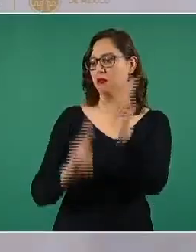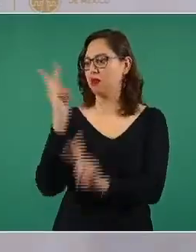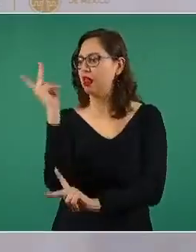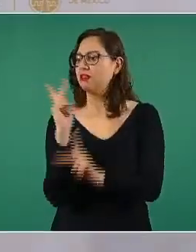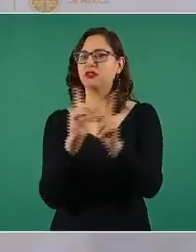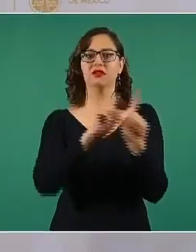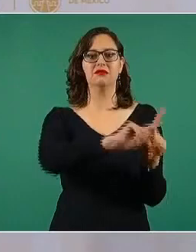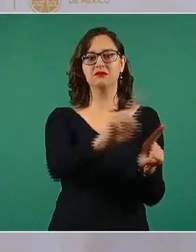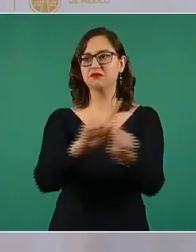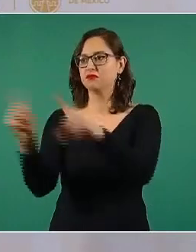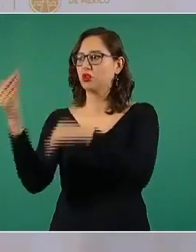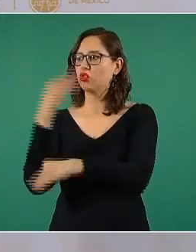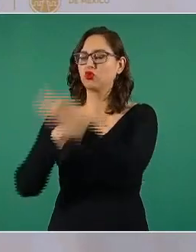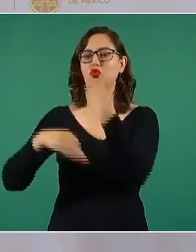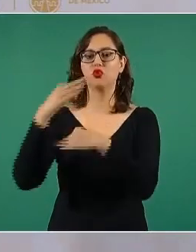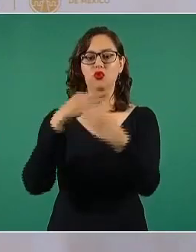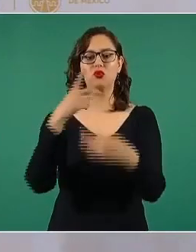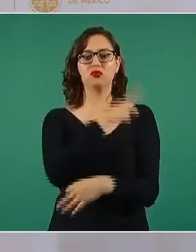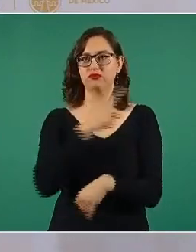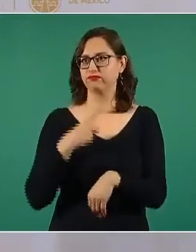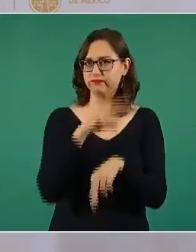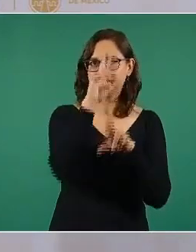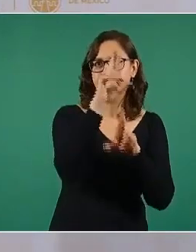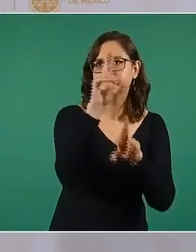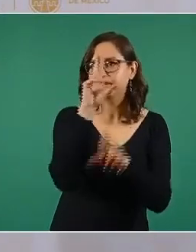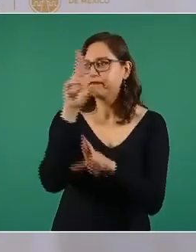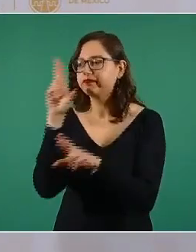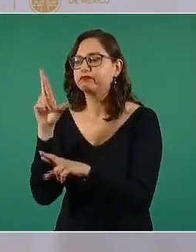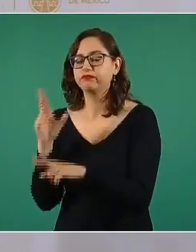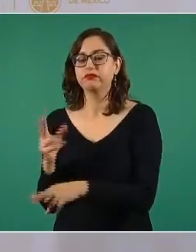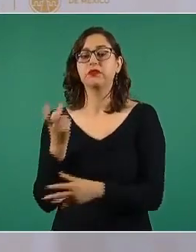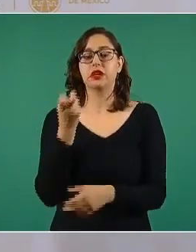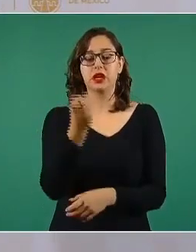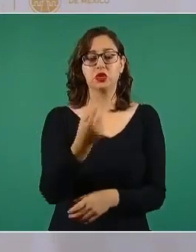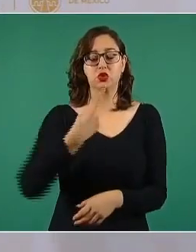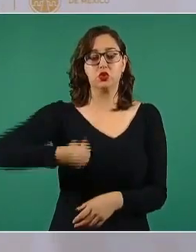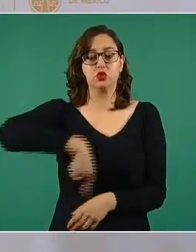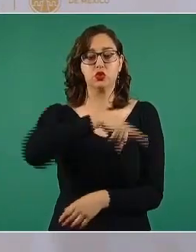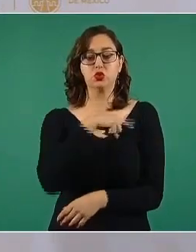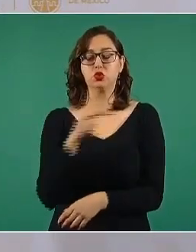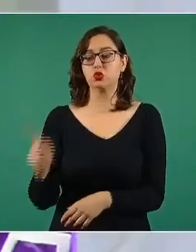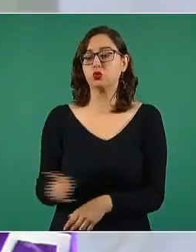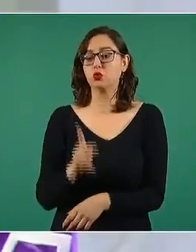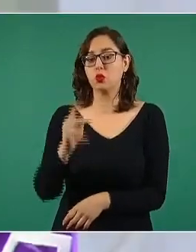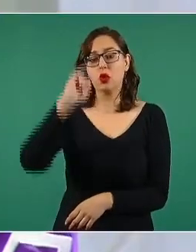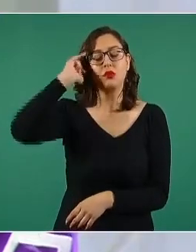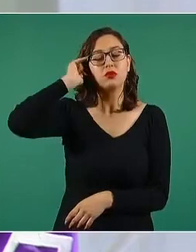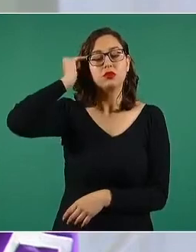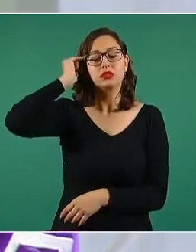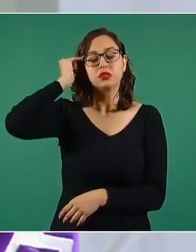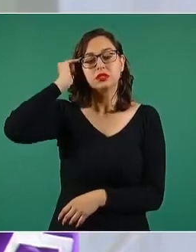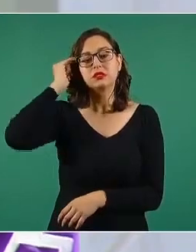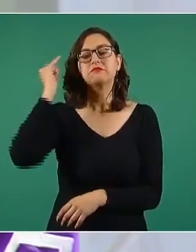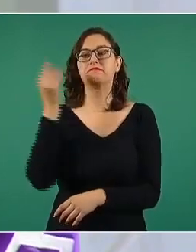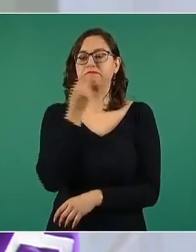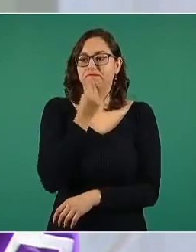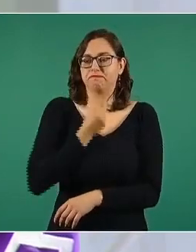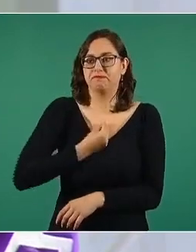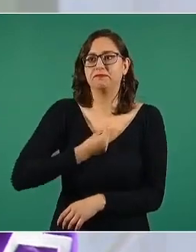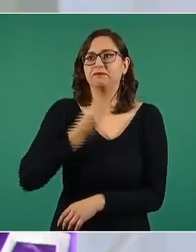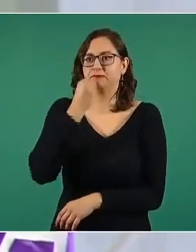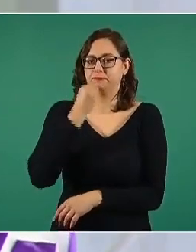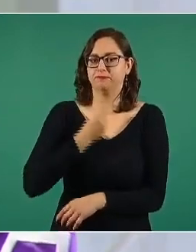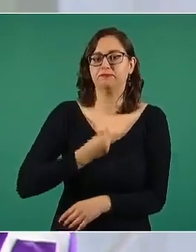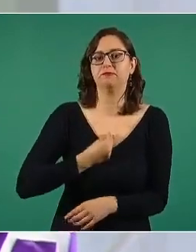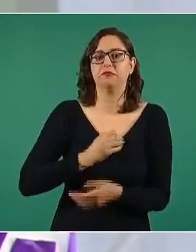creación, como nosotros los humanos. Nosotros como pueblos indígenas nos hemos visto subyugados por